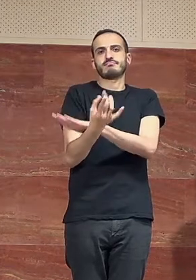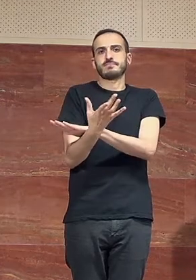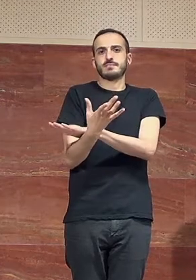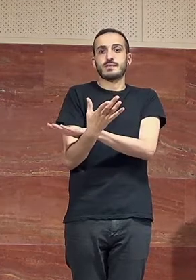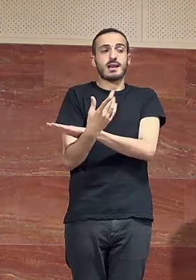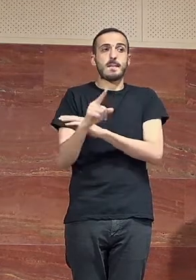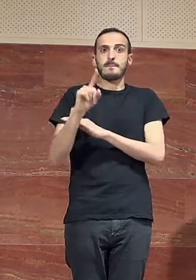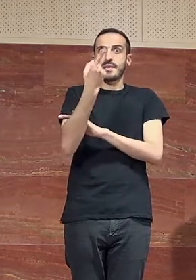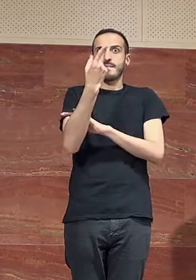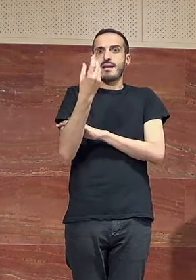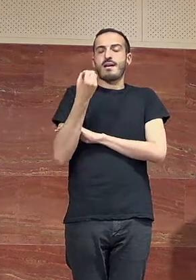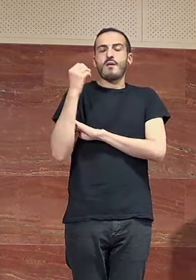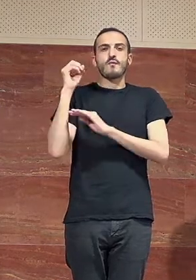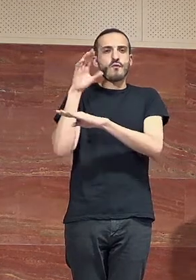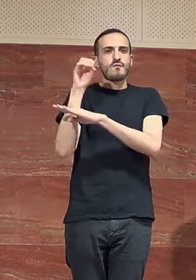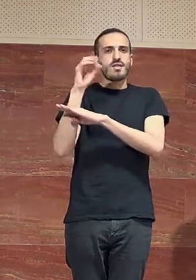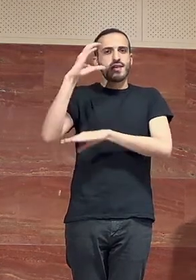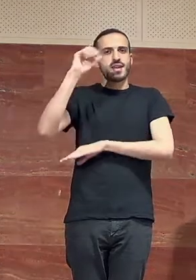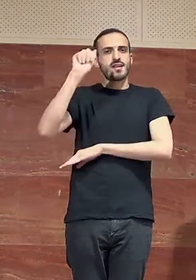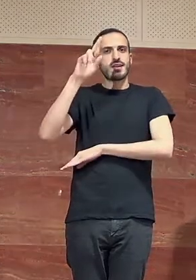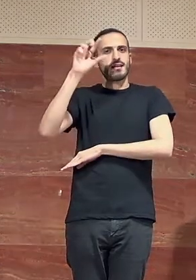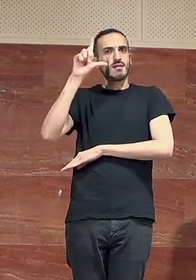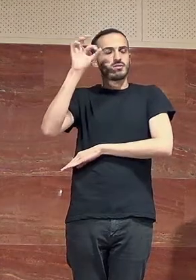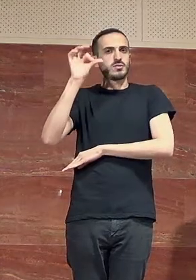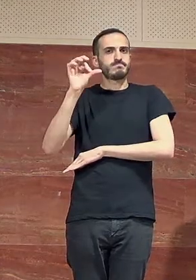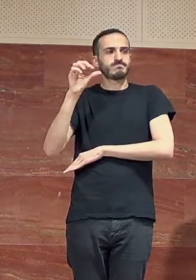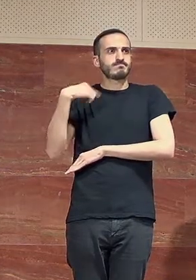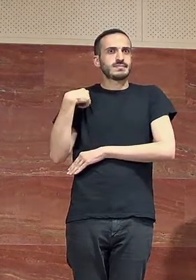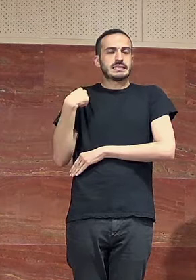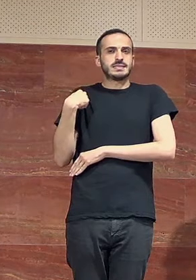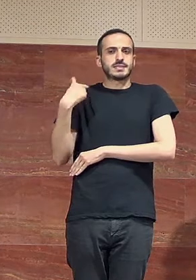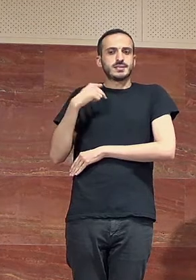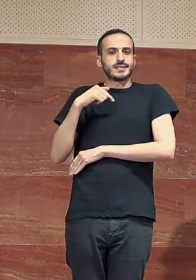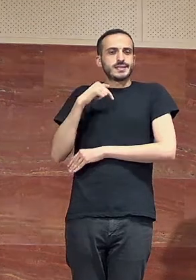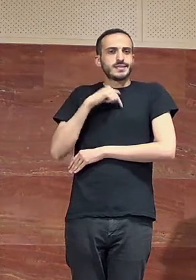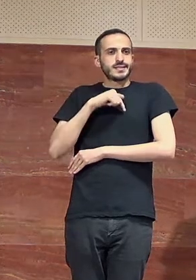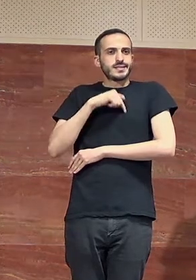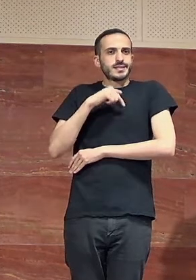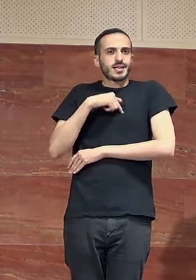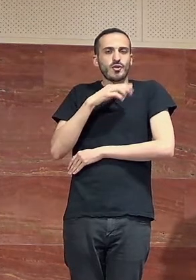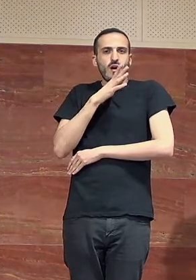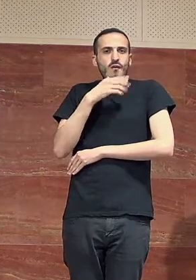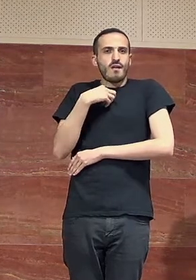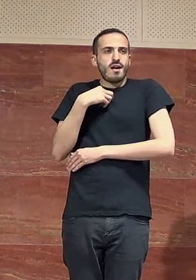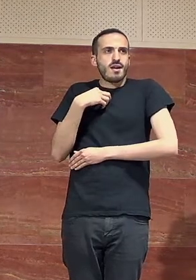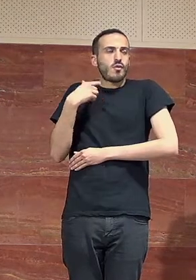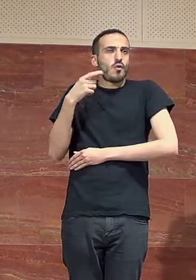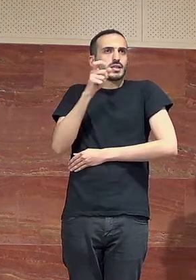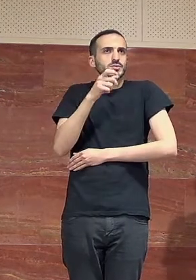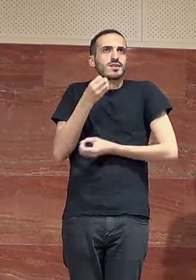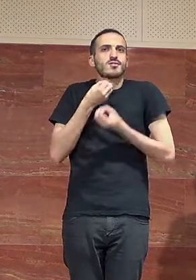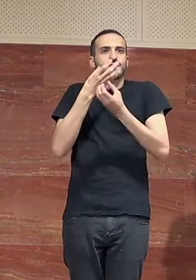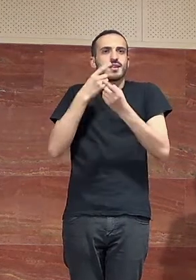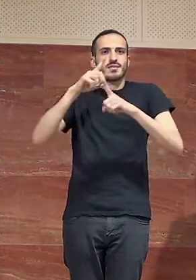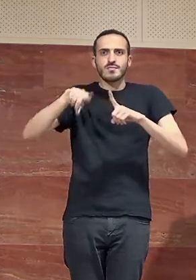de Carlos prácticamente hace que suene a frivolidad casi todo lo que pueda venir luego